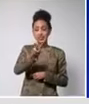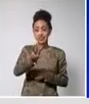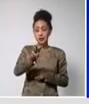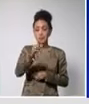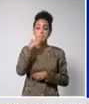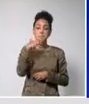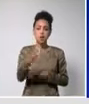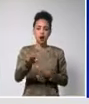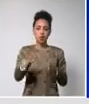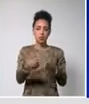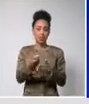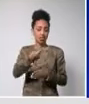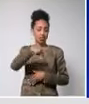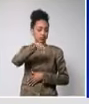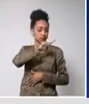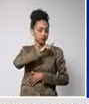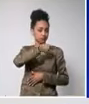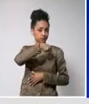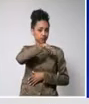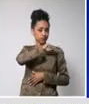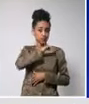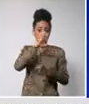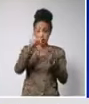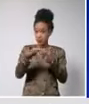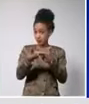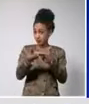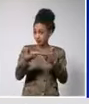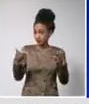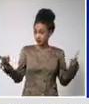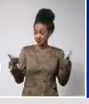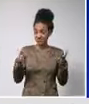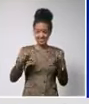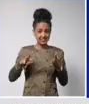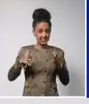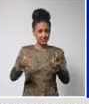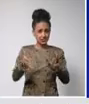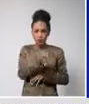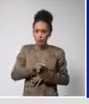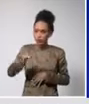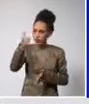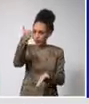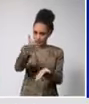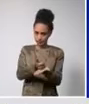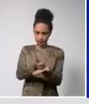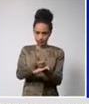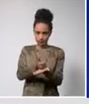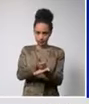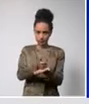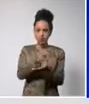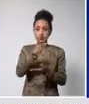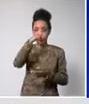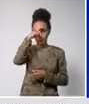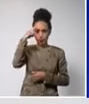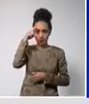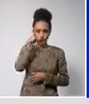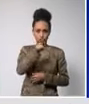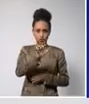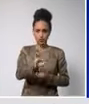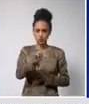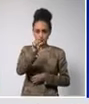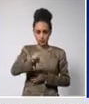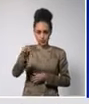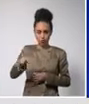anterior. El mayor número y la mayor complejidad en el municipio cabecera, 18,